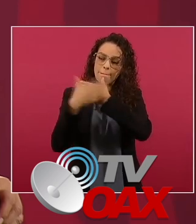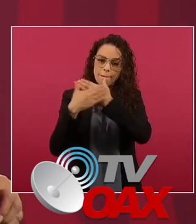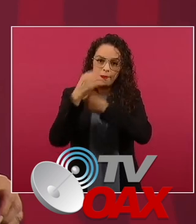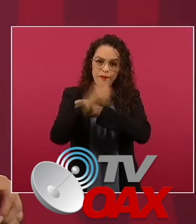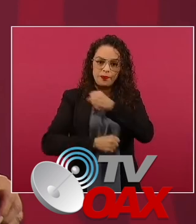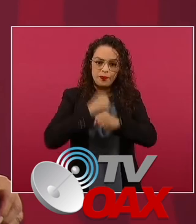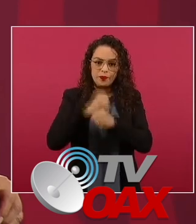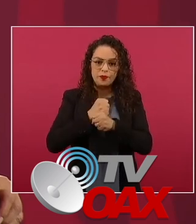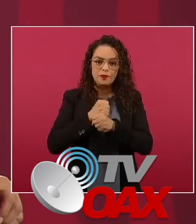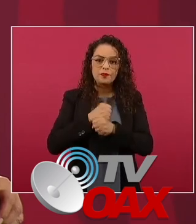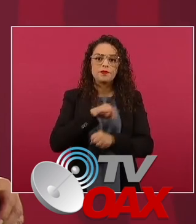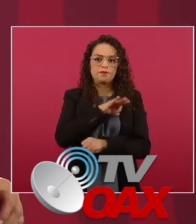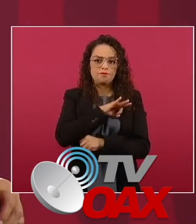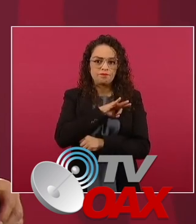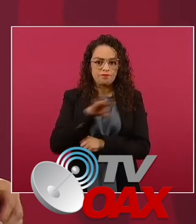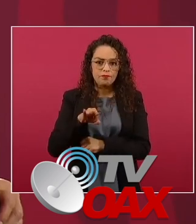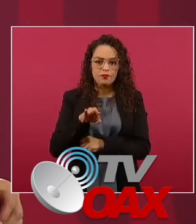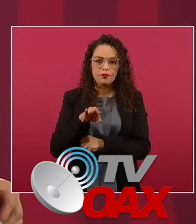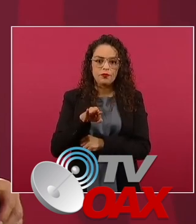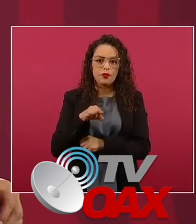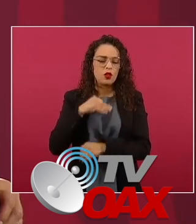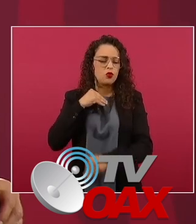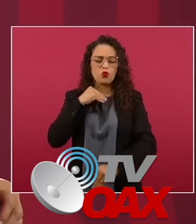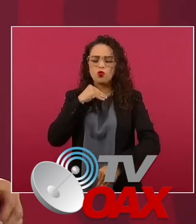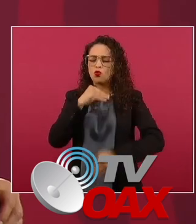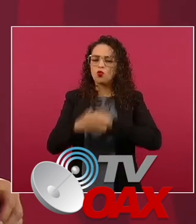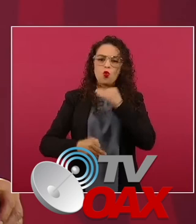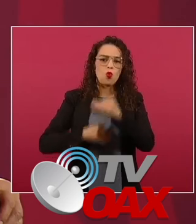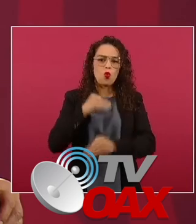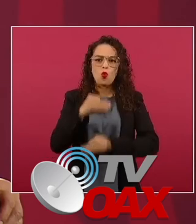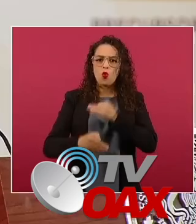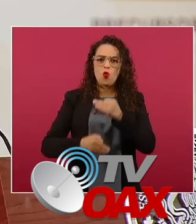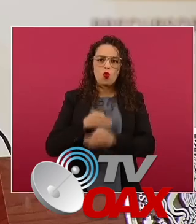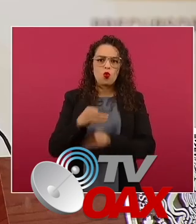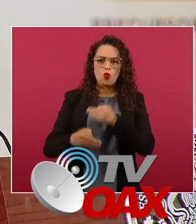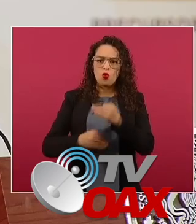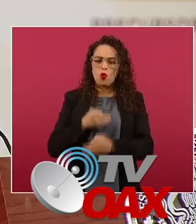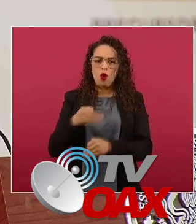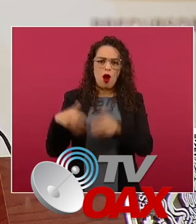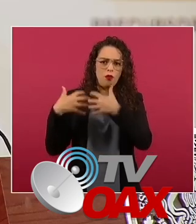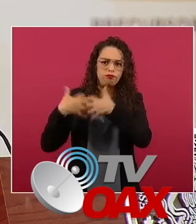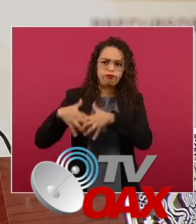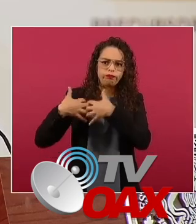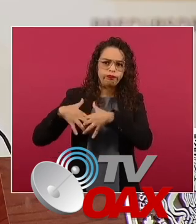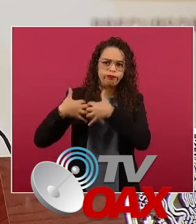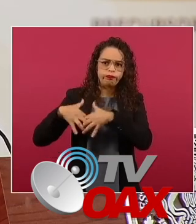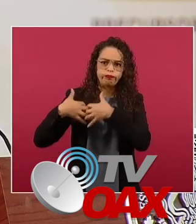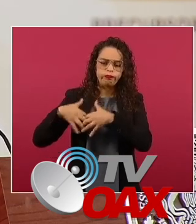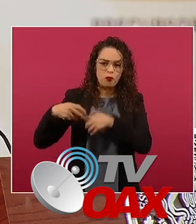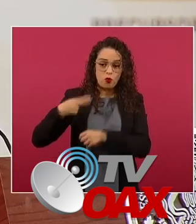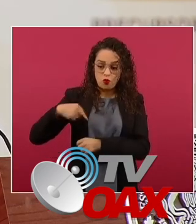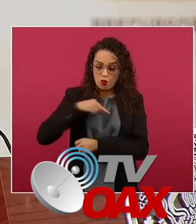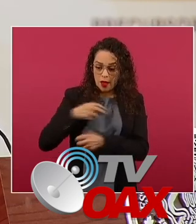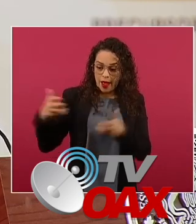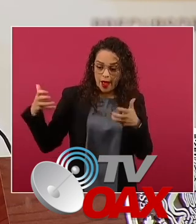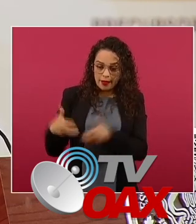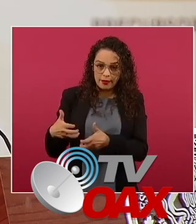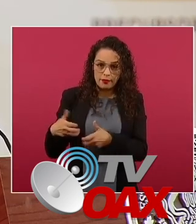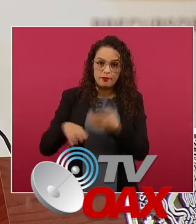procesar toda nuestra materia prima y no comprar